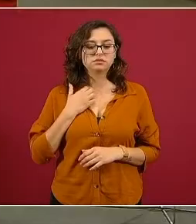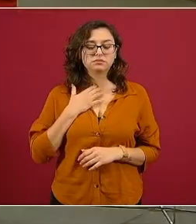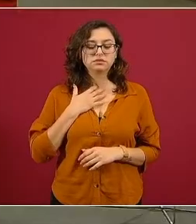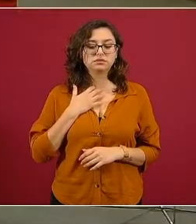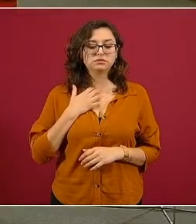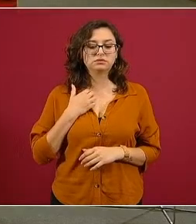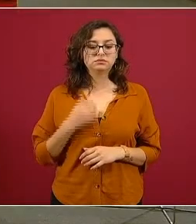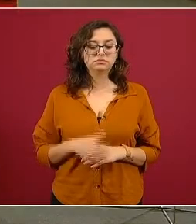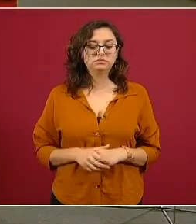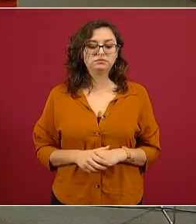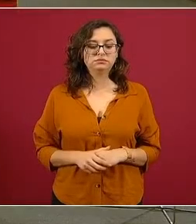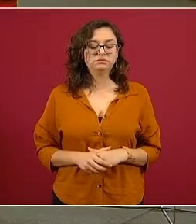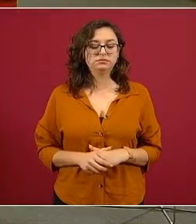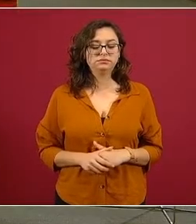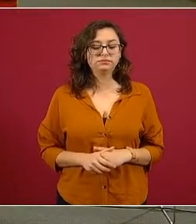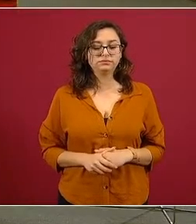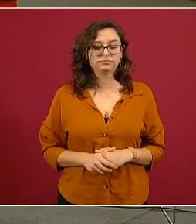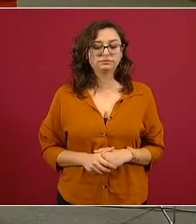Ahora bien,